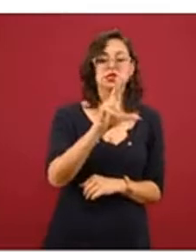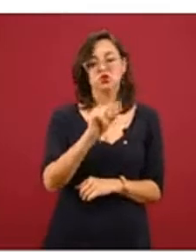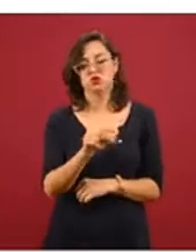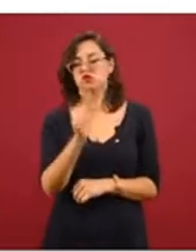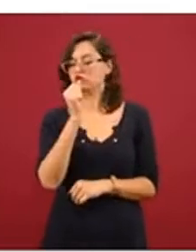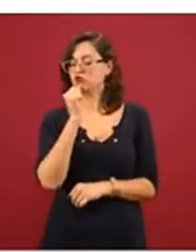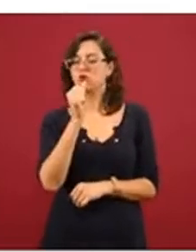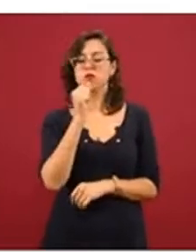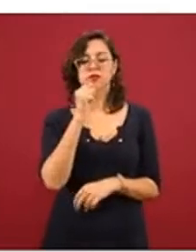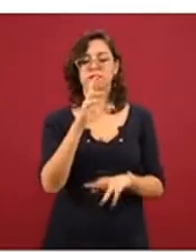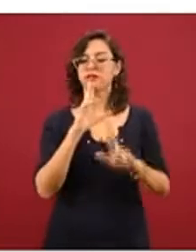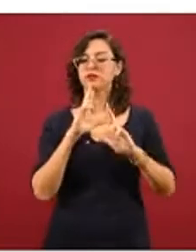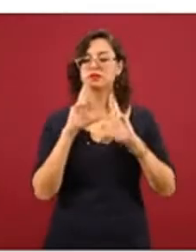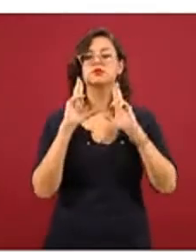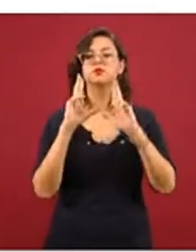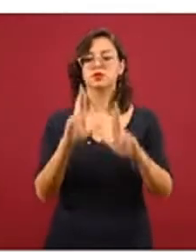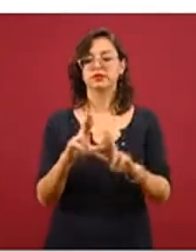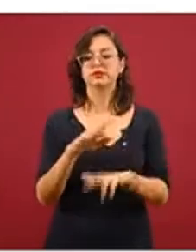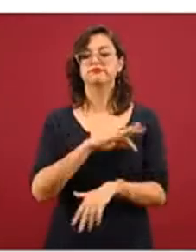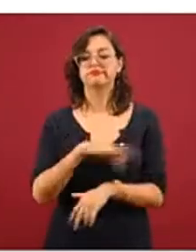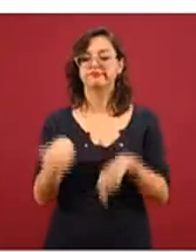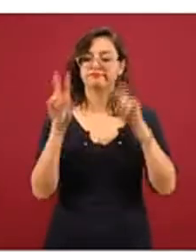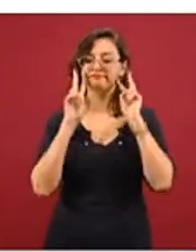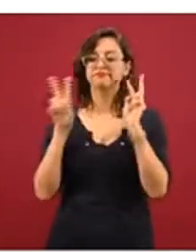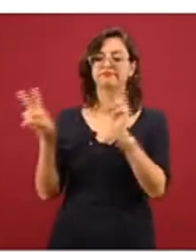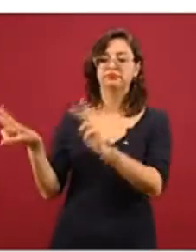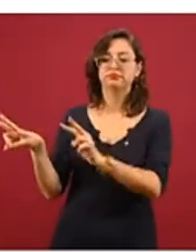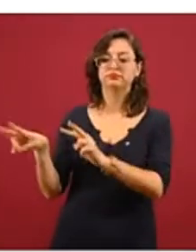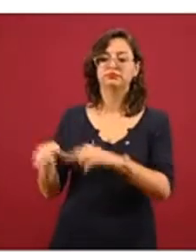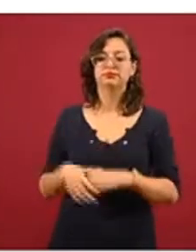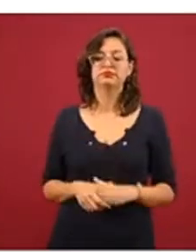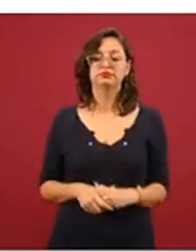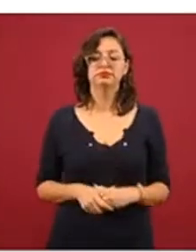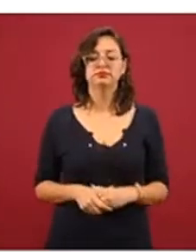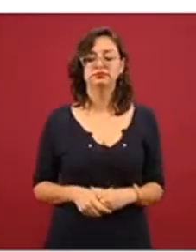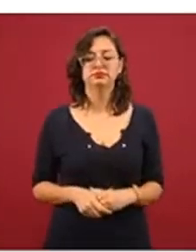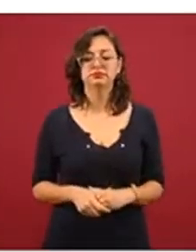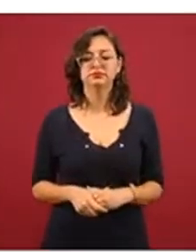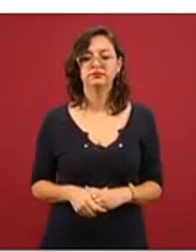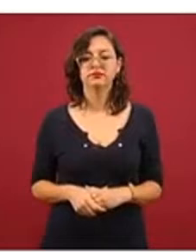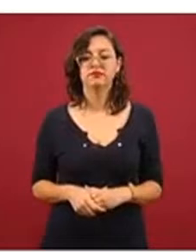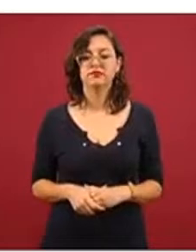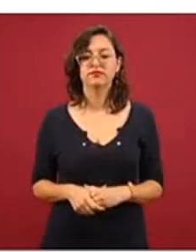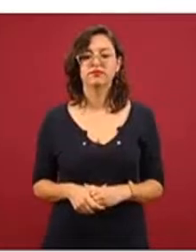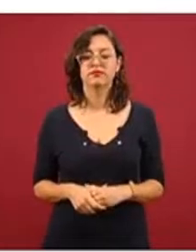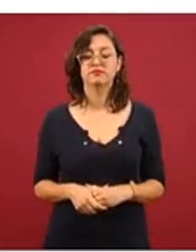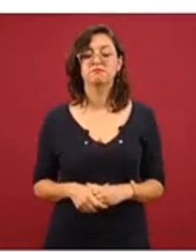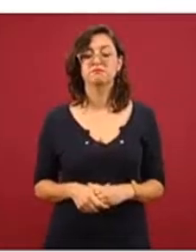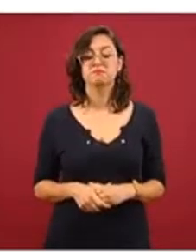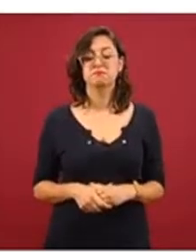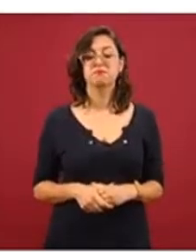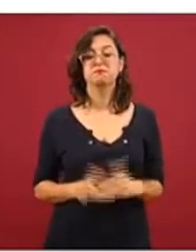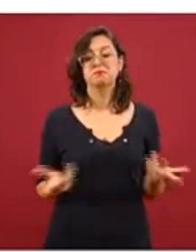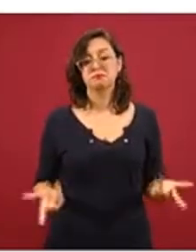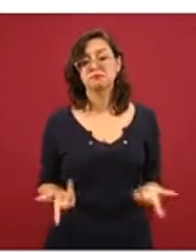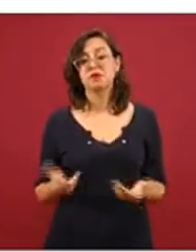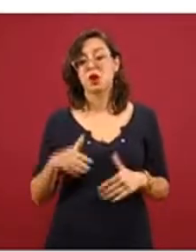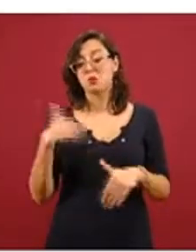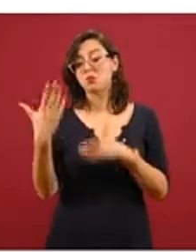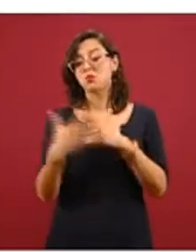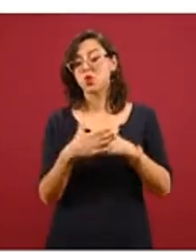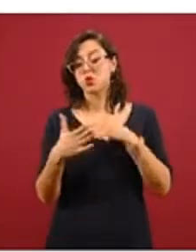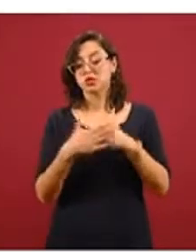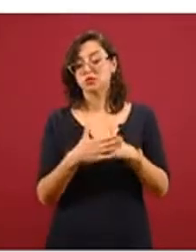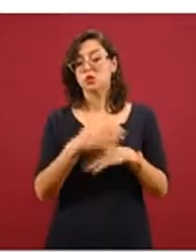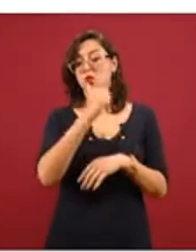o no casos de COVID-19, y por lo tanto estamos en este grupo esperando todavía un resultado, y por lo tanto podrían incrementarse